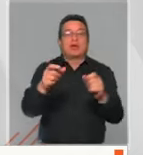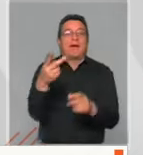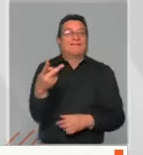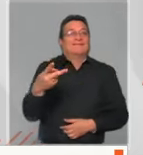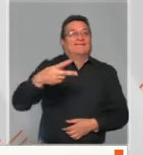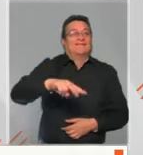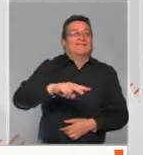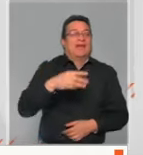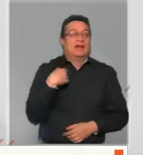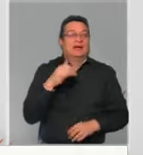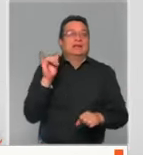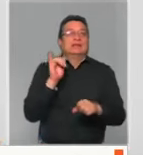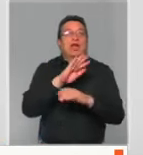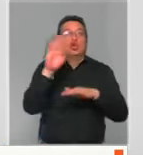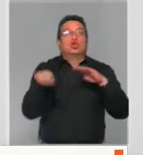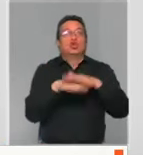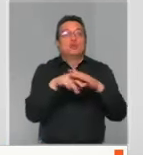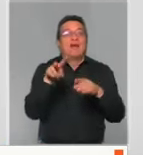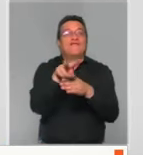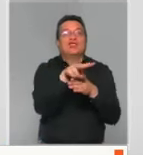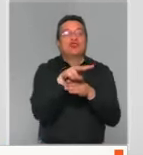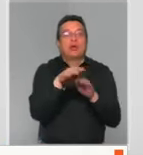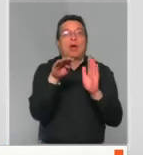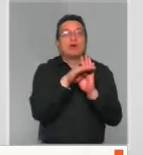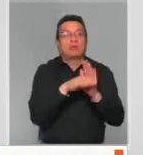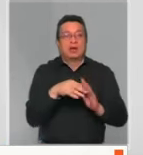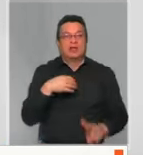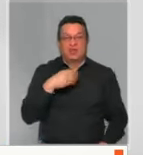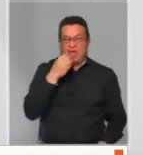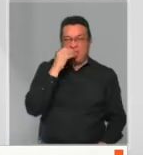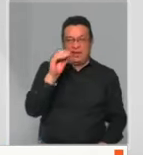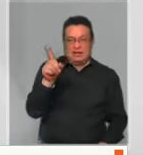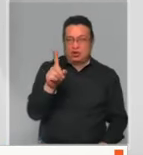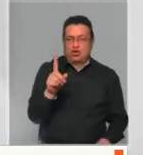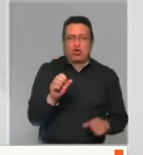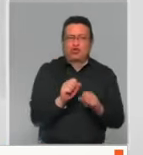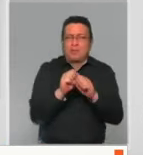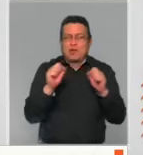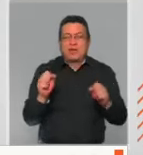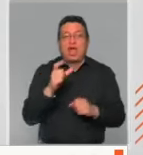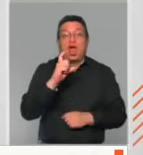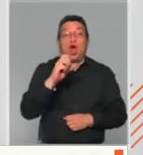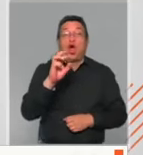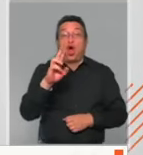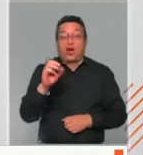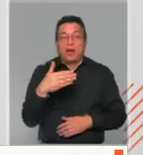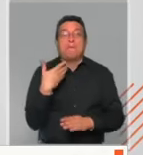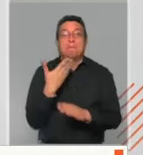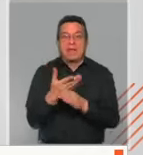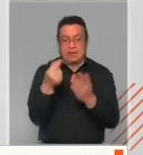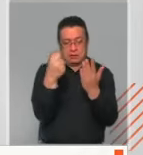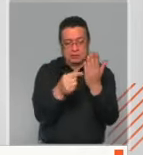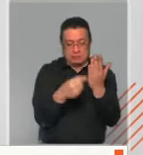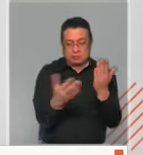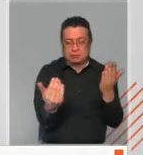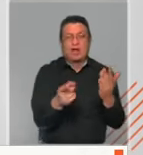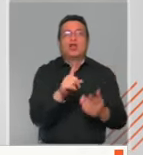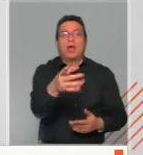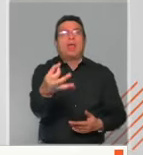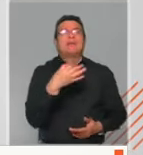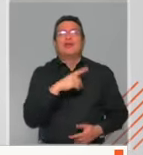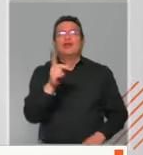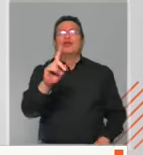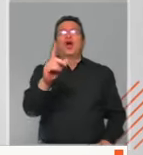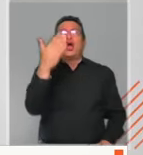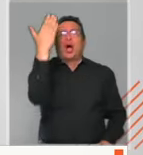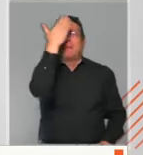una supuesta supervisión del programa. Yo le dije que esto no se podía porque Gore exigía rendiciones, pero él me dijo que no me